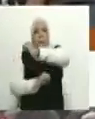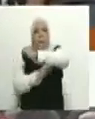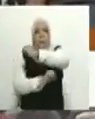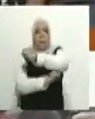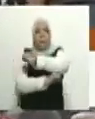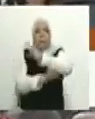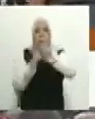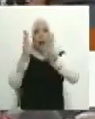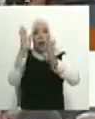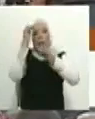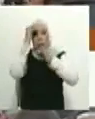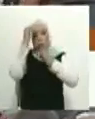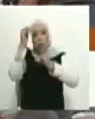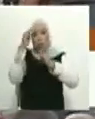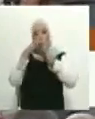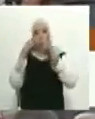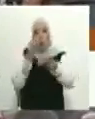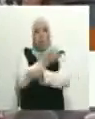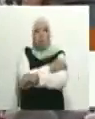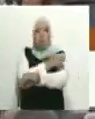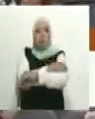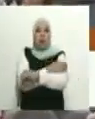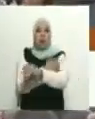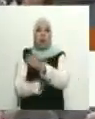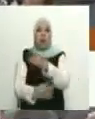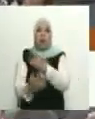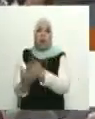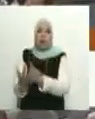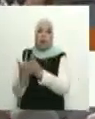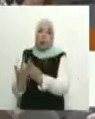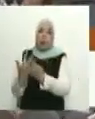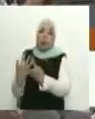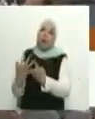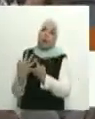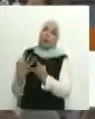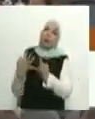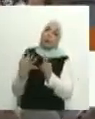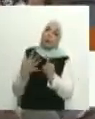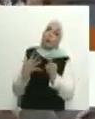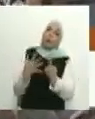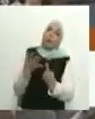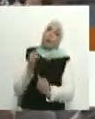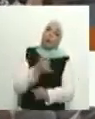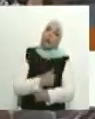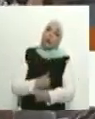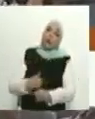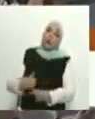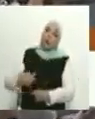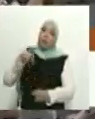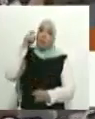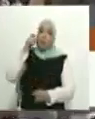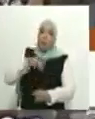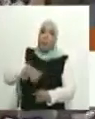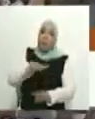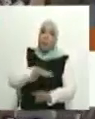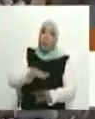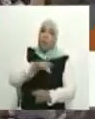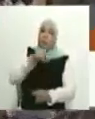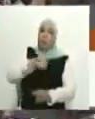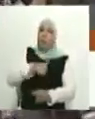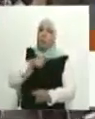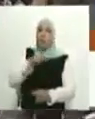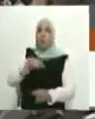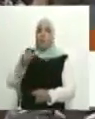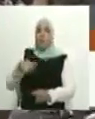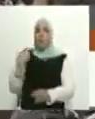estaría atendido. Pero la oposición atacó y atacó fuerte y atacó donde nos duele a nuestra gente. Por eso hoy día,